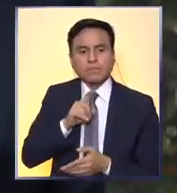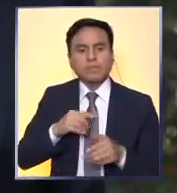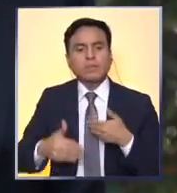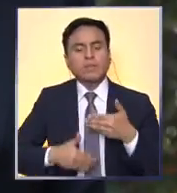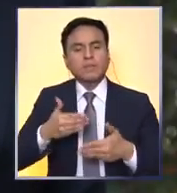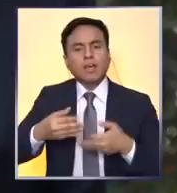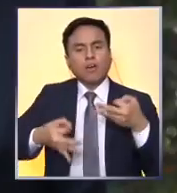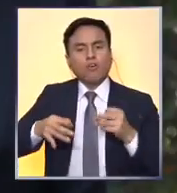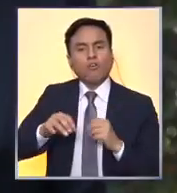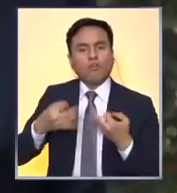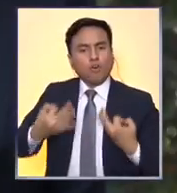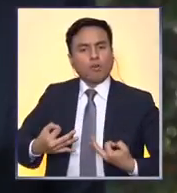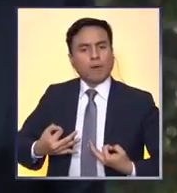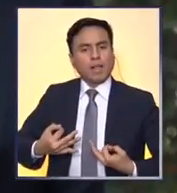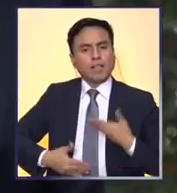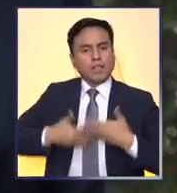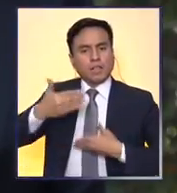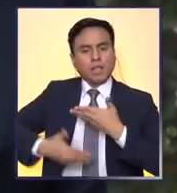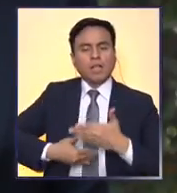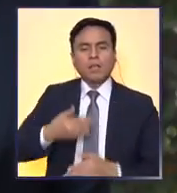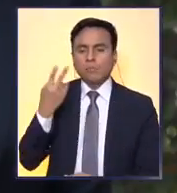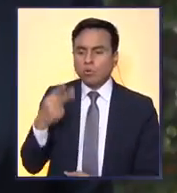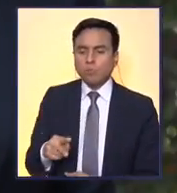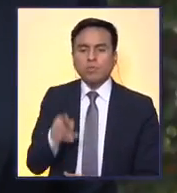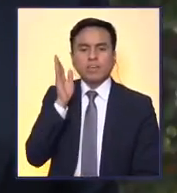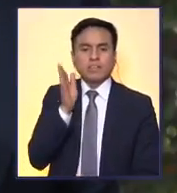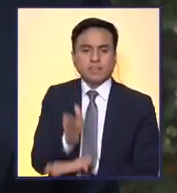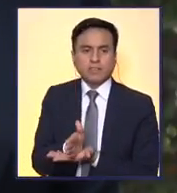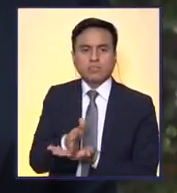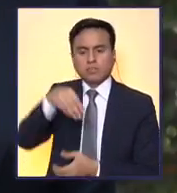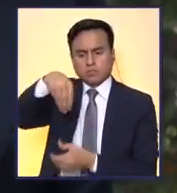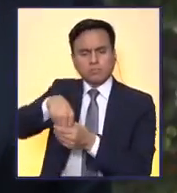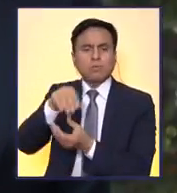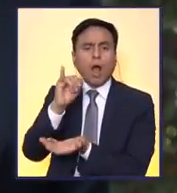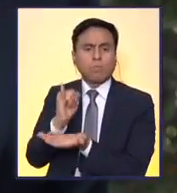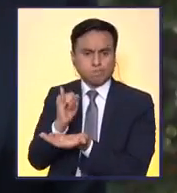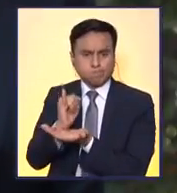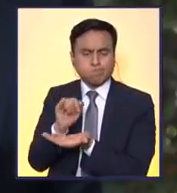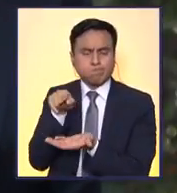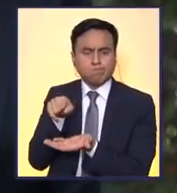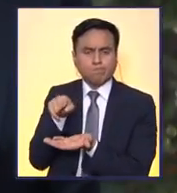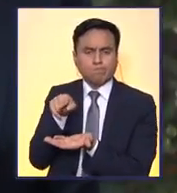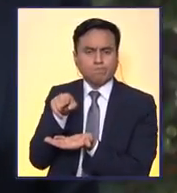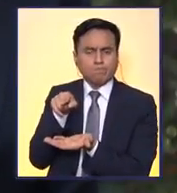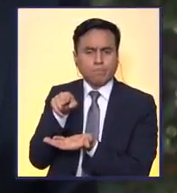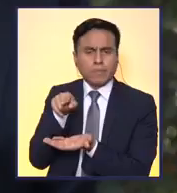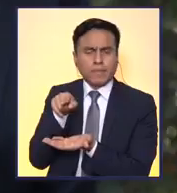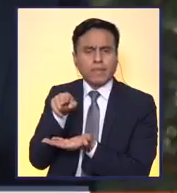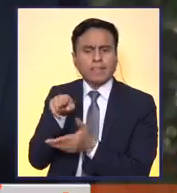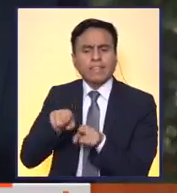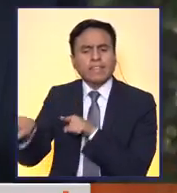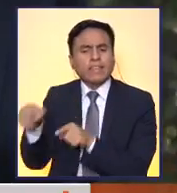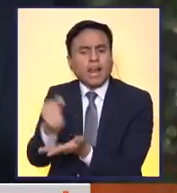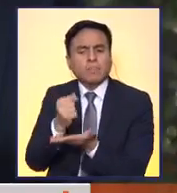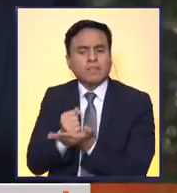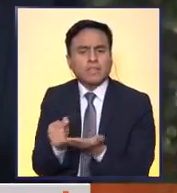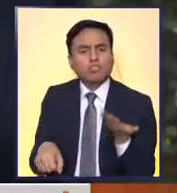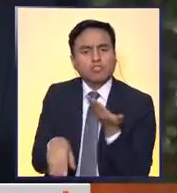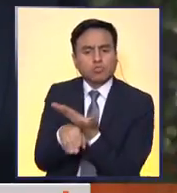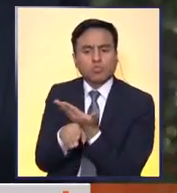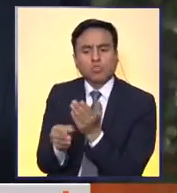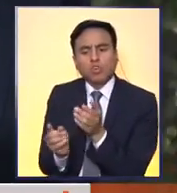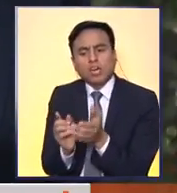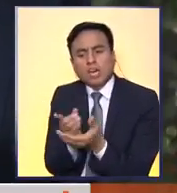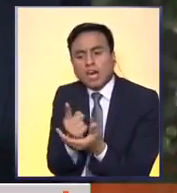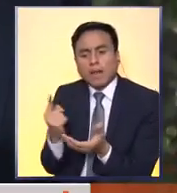formal propio y exigido dentro la institucionalidad del trámite de estas solicitudes de remoción